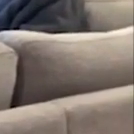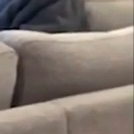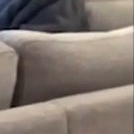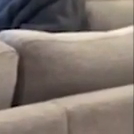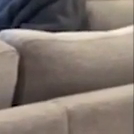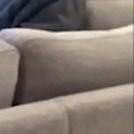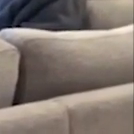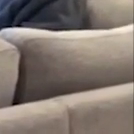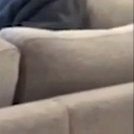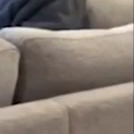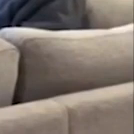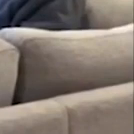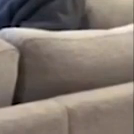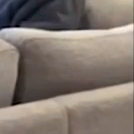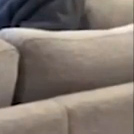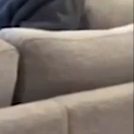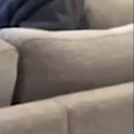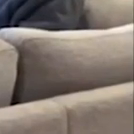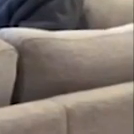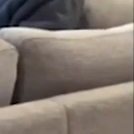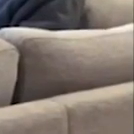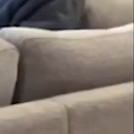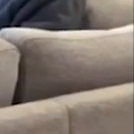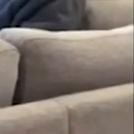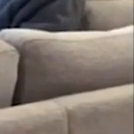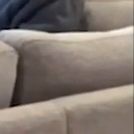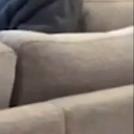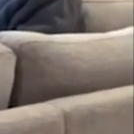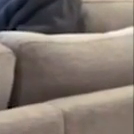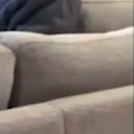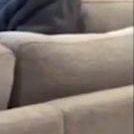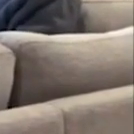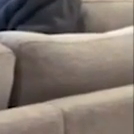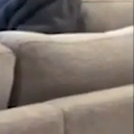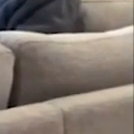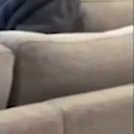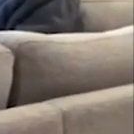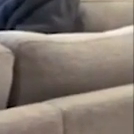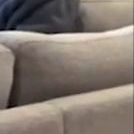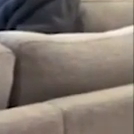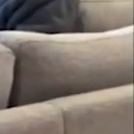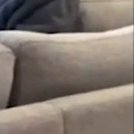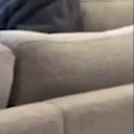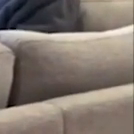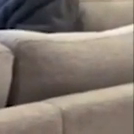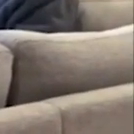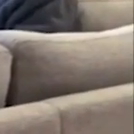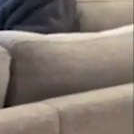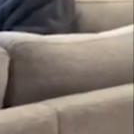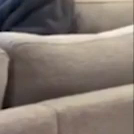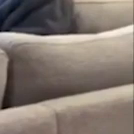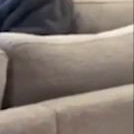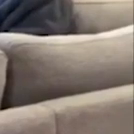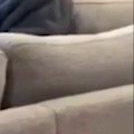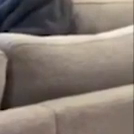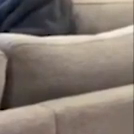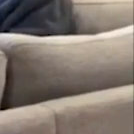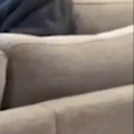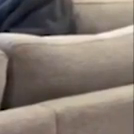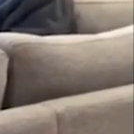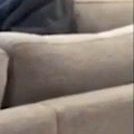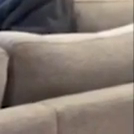don Ricardo Lagos, expresidente de la República. Un gran político y estadista que sin